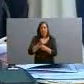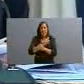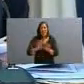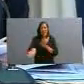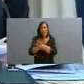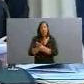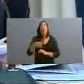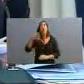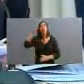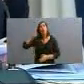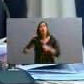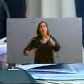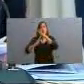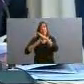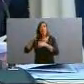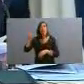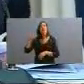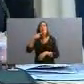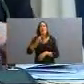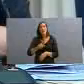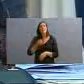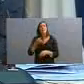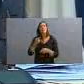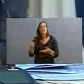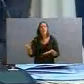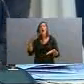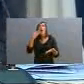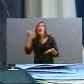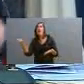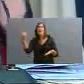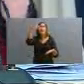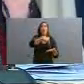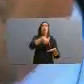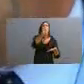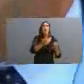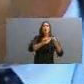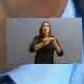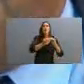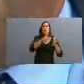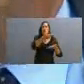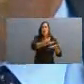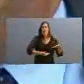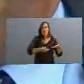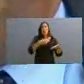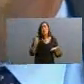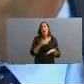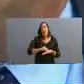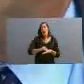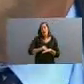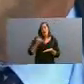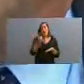por la Corte en el caso Gaiviso. Con lo cual, hace remisión, como decimos los juristas, los abogados, perdón, yo no soy